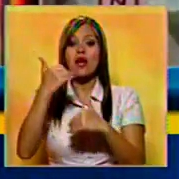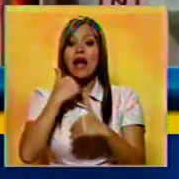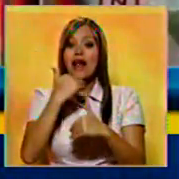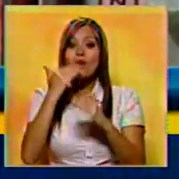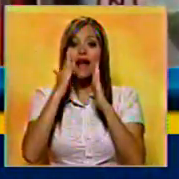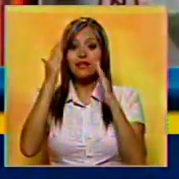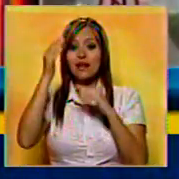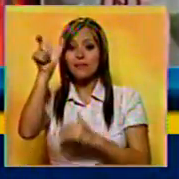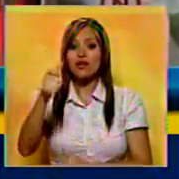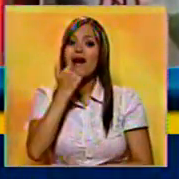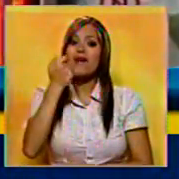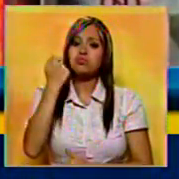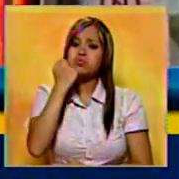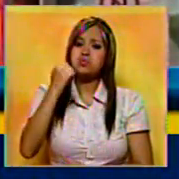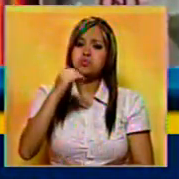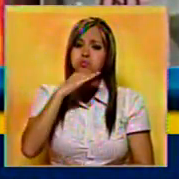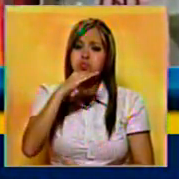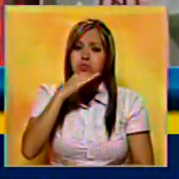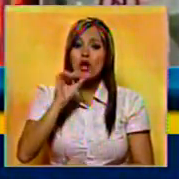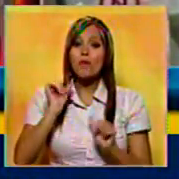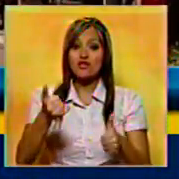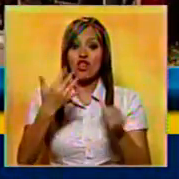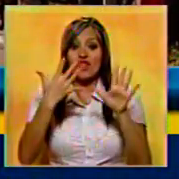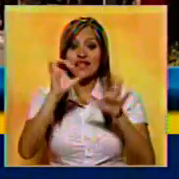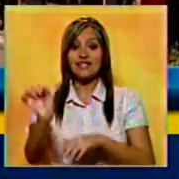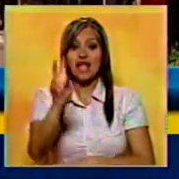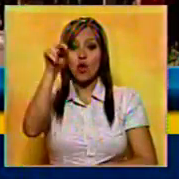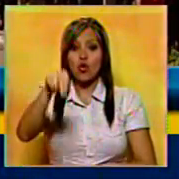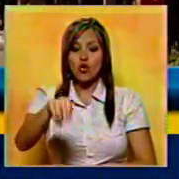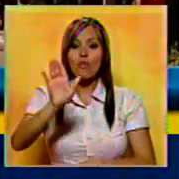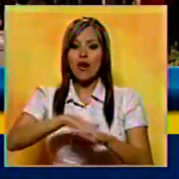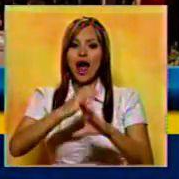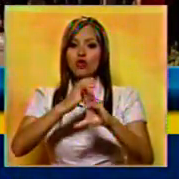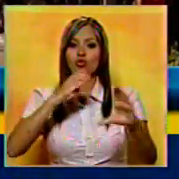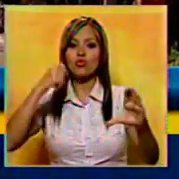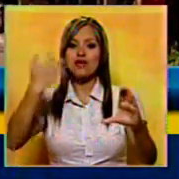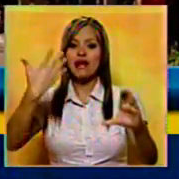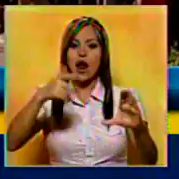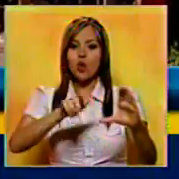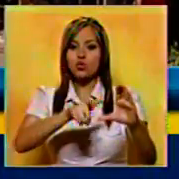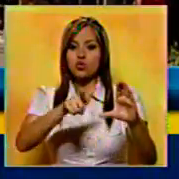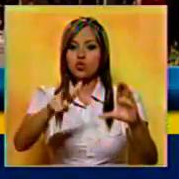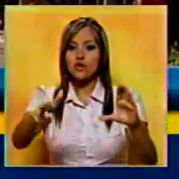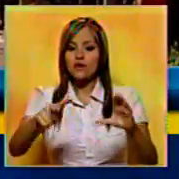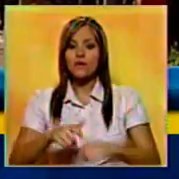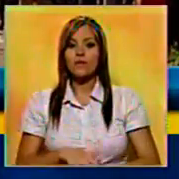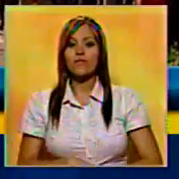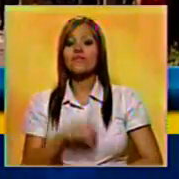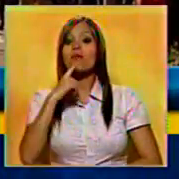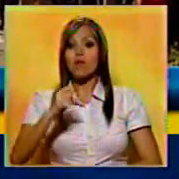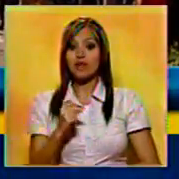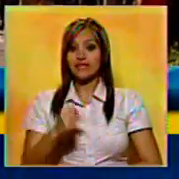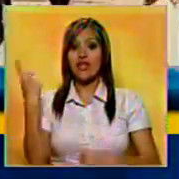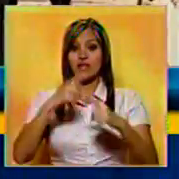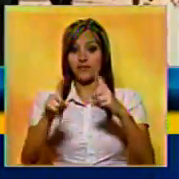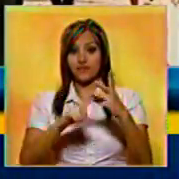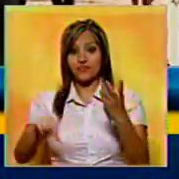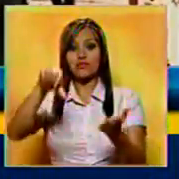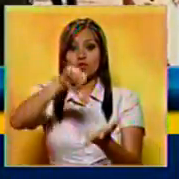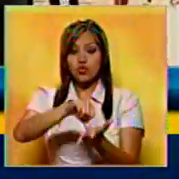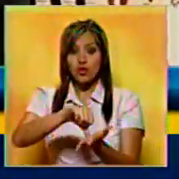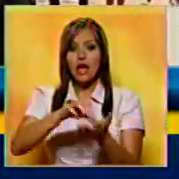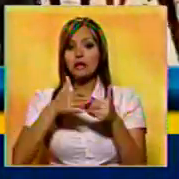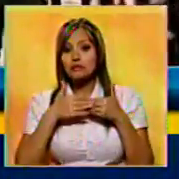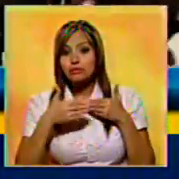ciudadanos que comenzaron el 10 de junio por los aumentos en el transporte y que tras ser reprimidos por la policía en varias ciudades se